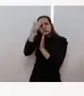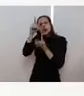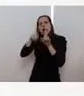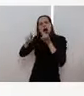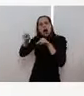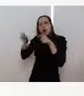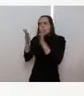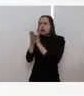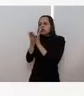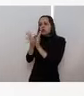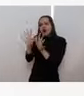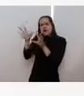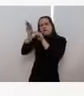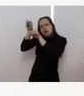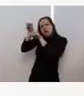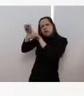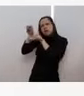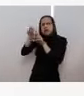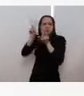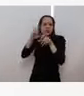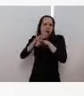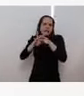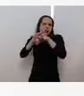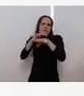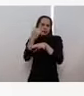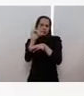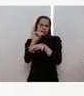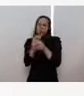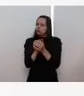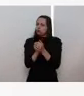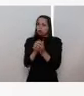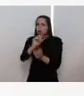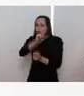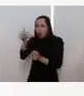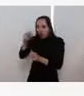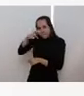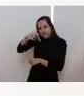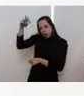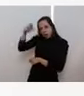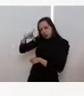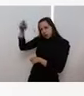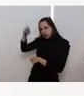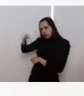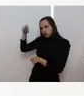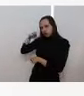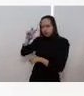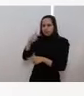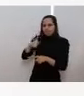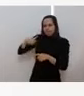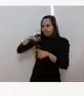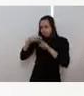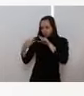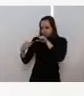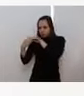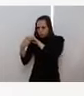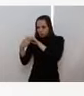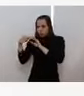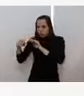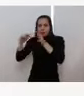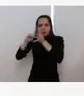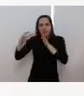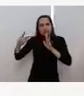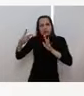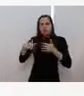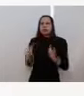formación medicina en otras profesiones y nos adaptamos y ahí la tecnología nos